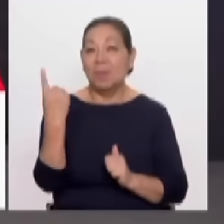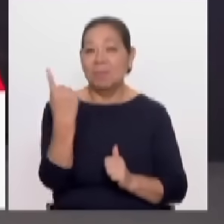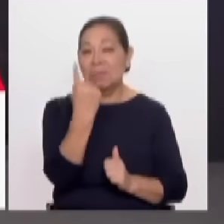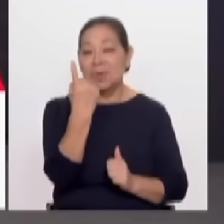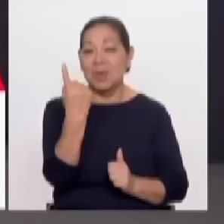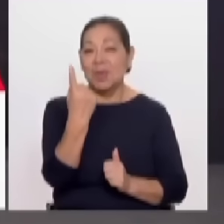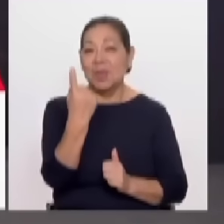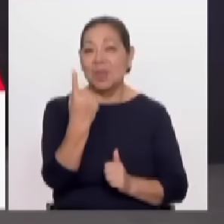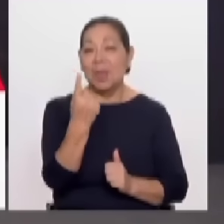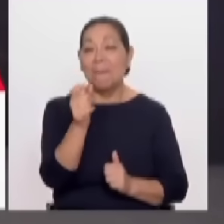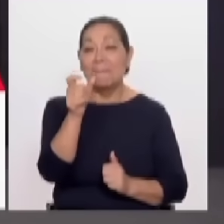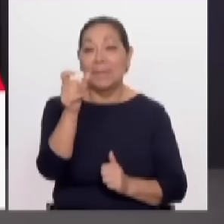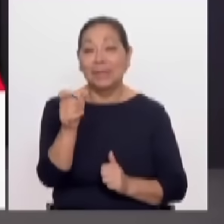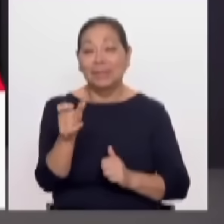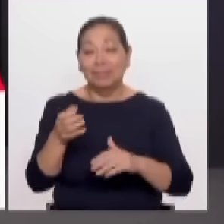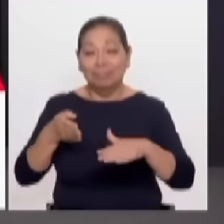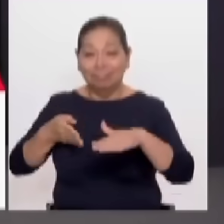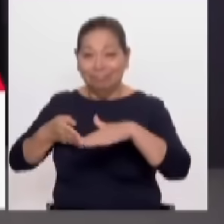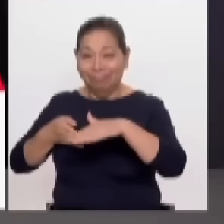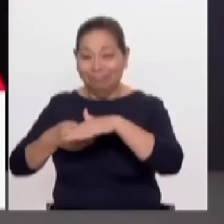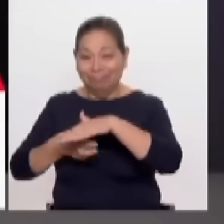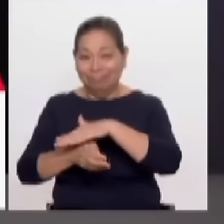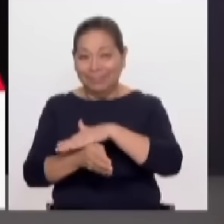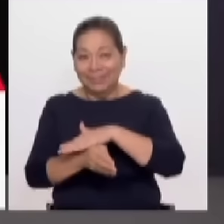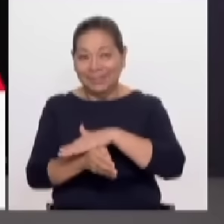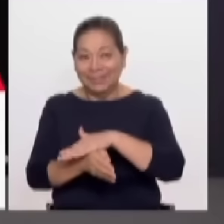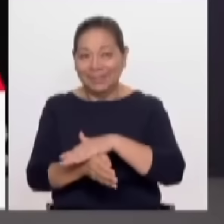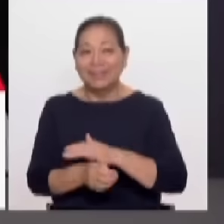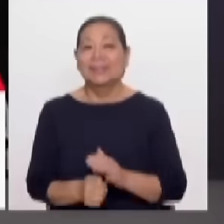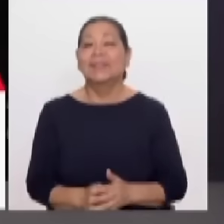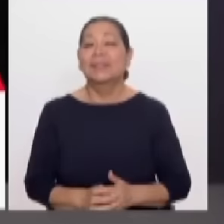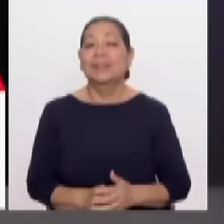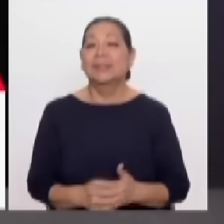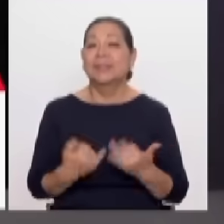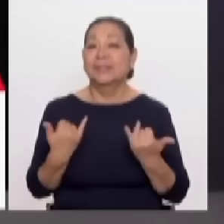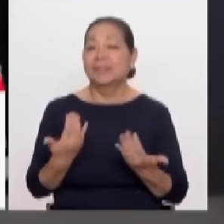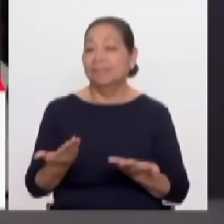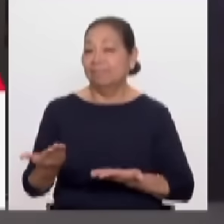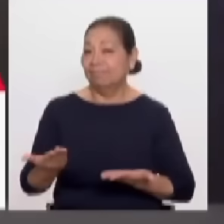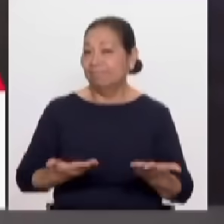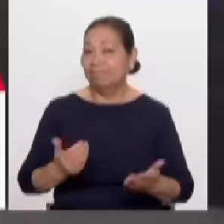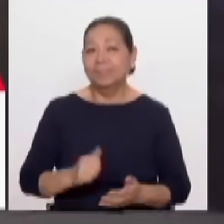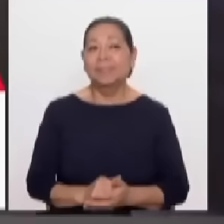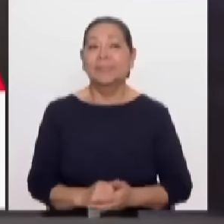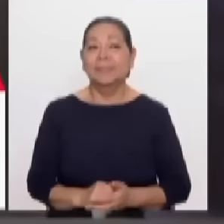primera usuaria de ocupar este servicio